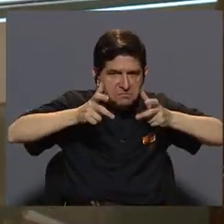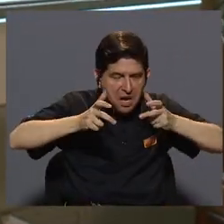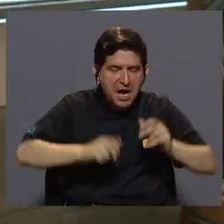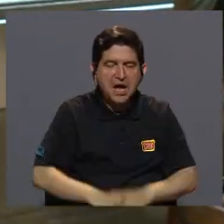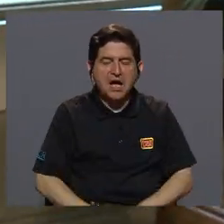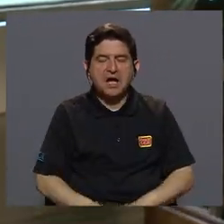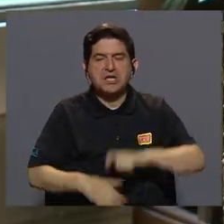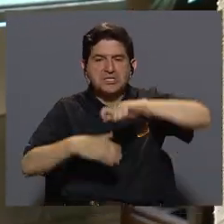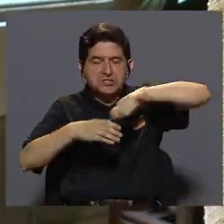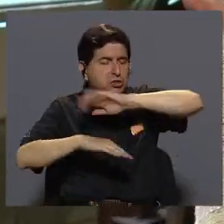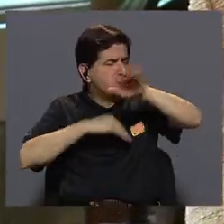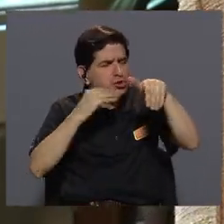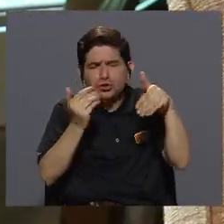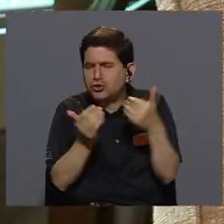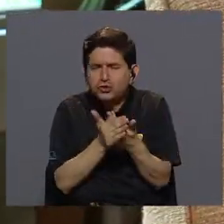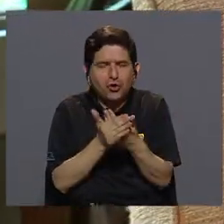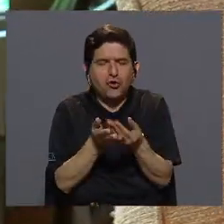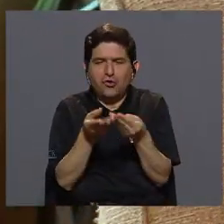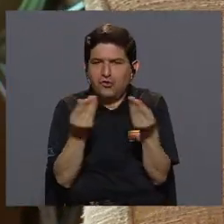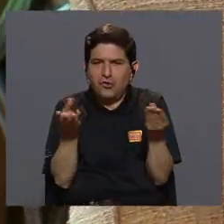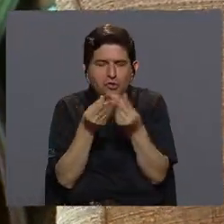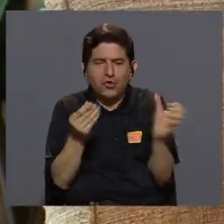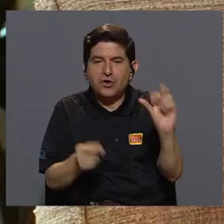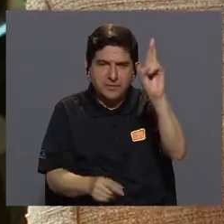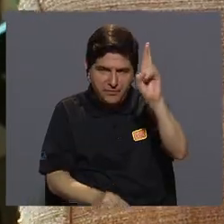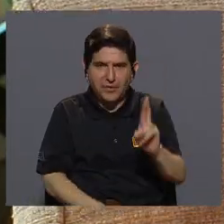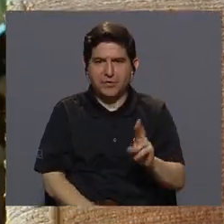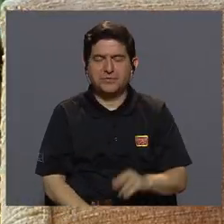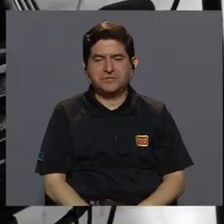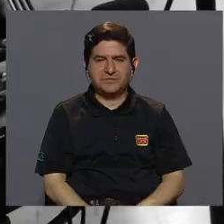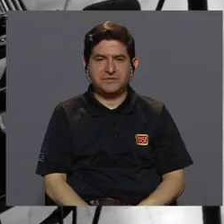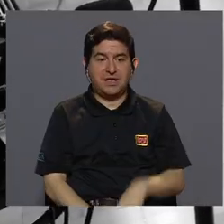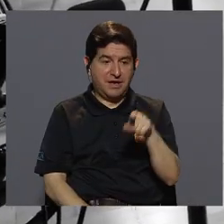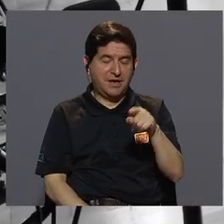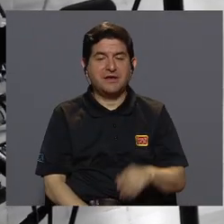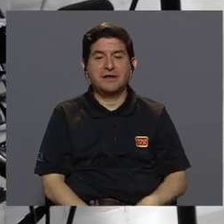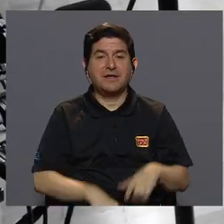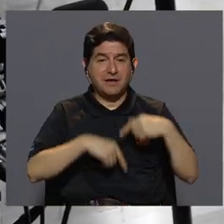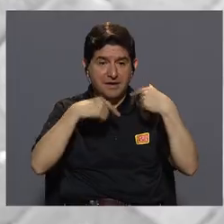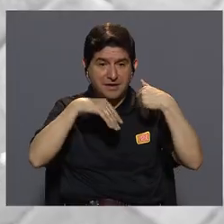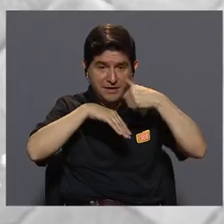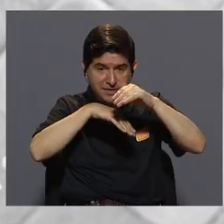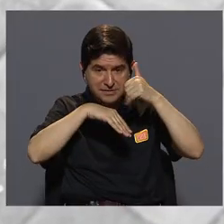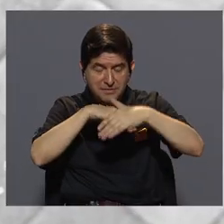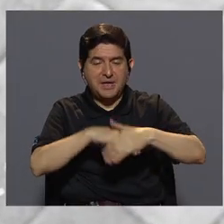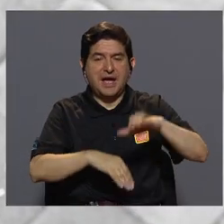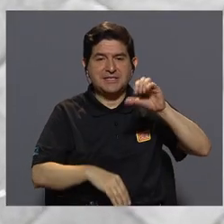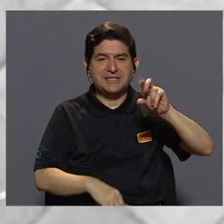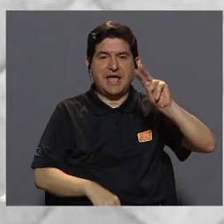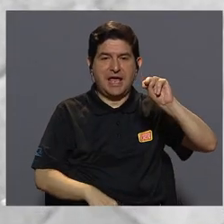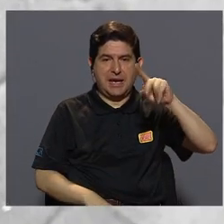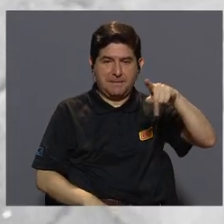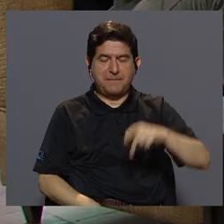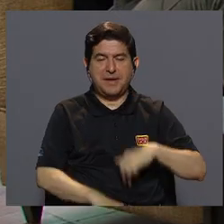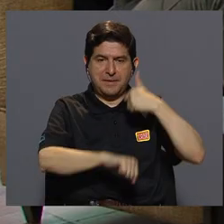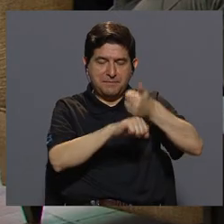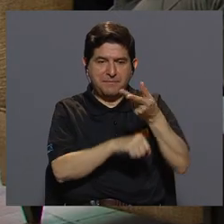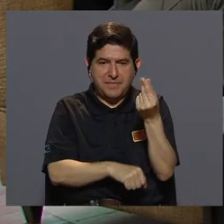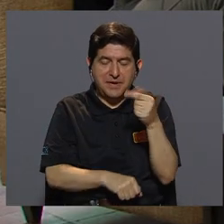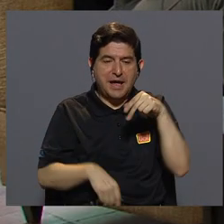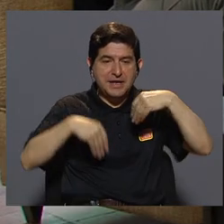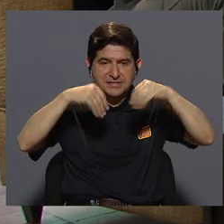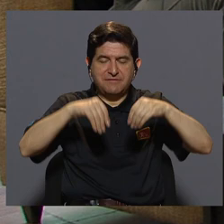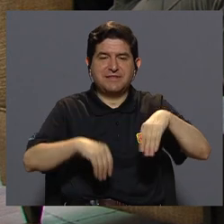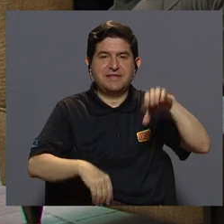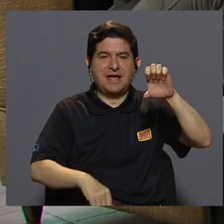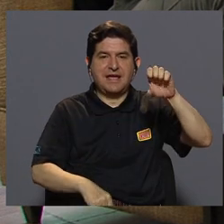maíz, azúcar, todo lo que se producía en Costa Rica, que iba al Consejo de Producción para que le diera los precios, se vendía en